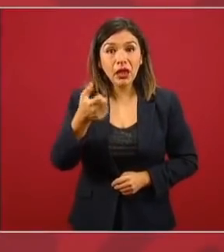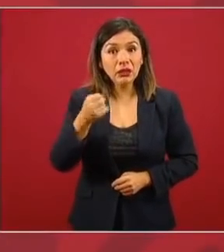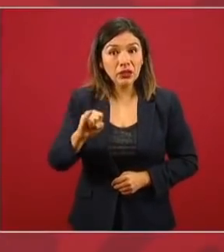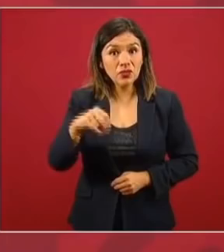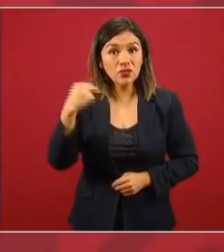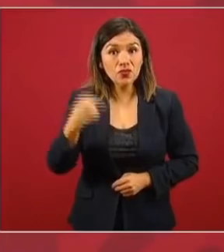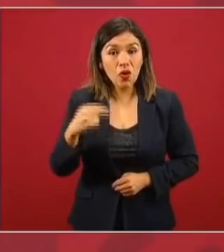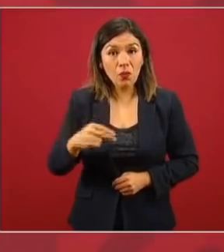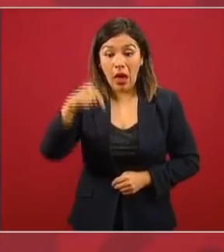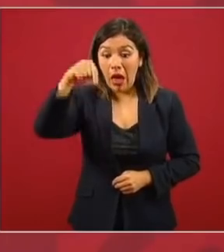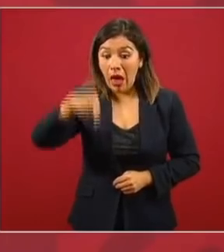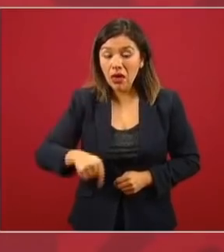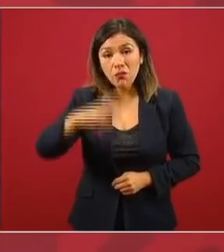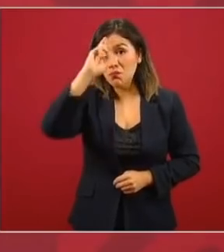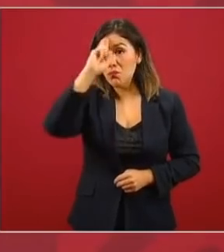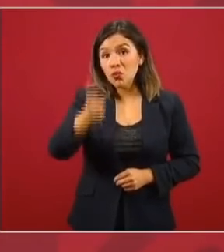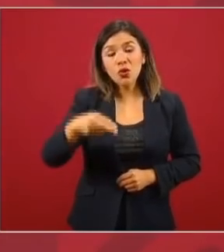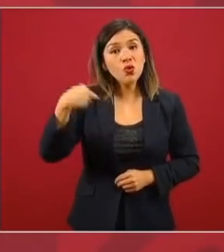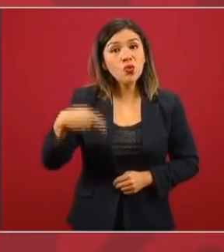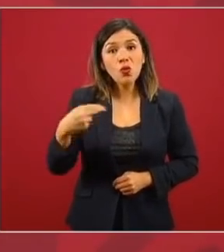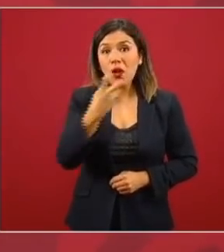Aquí, no.